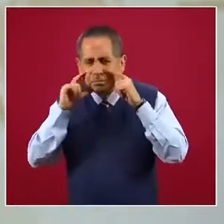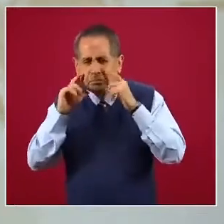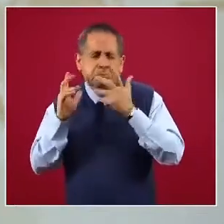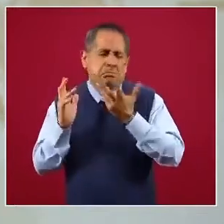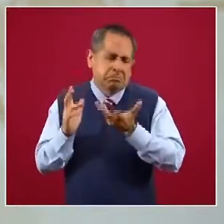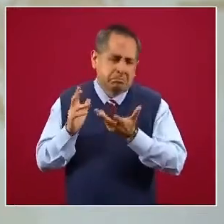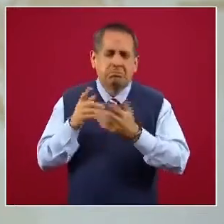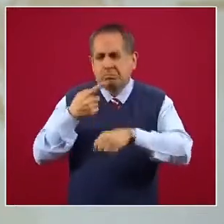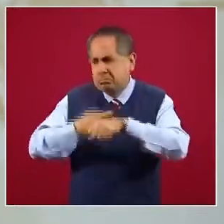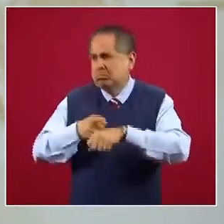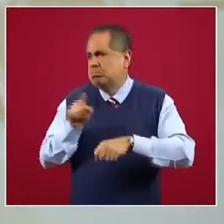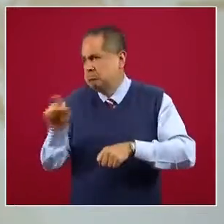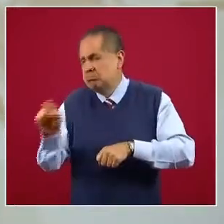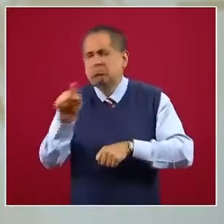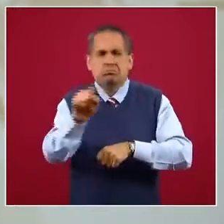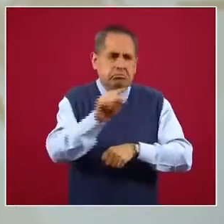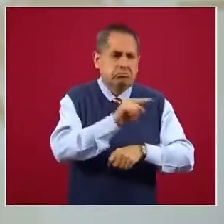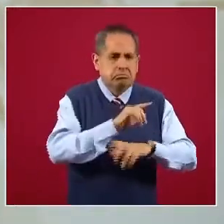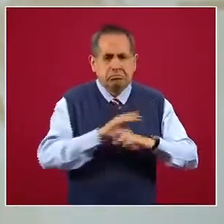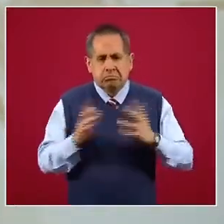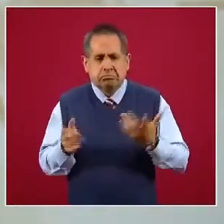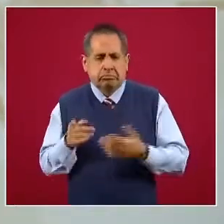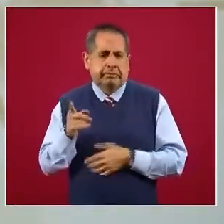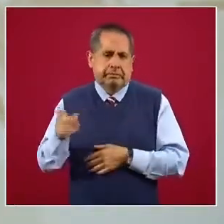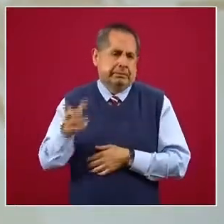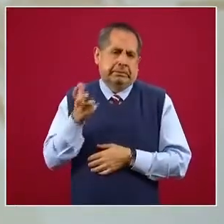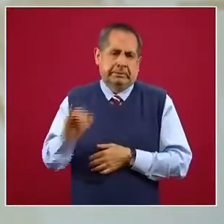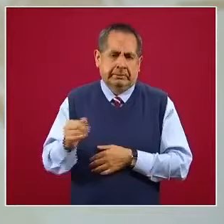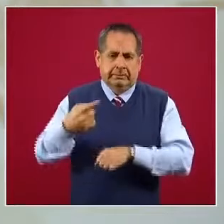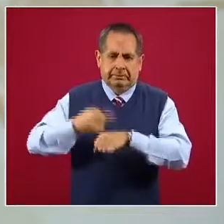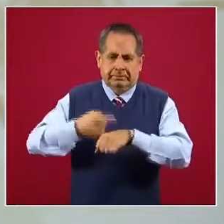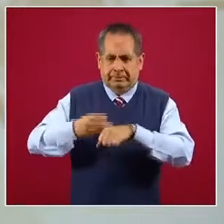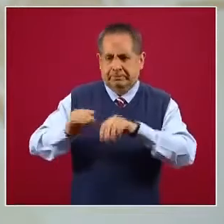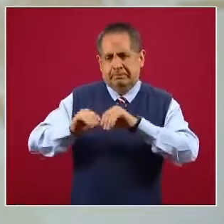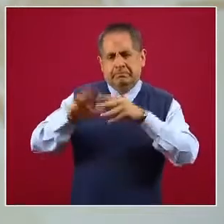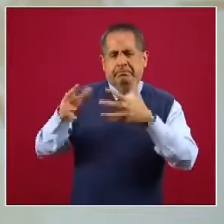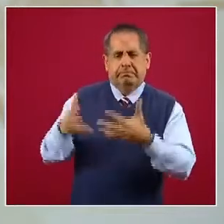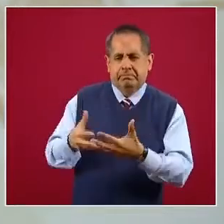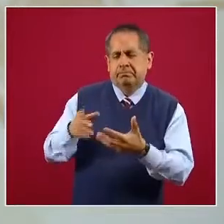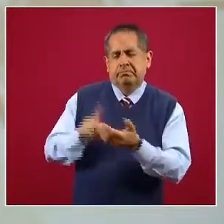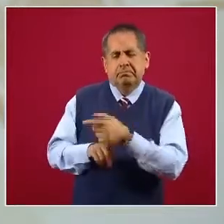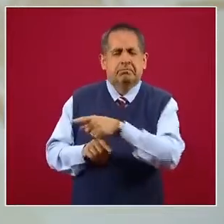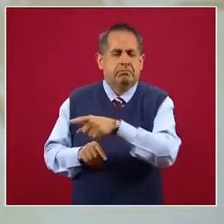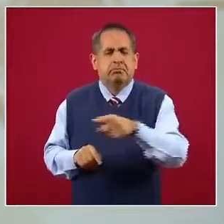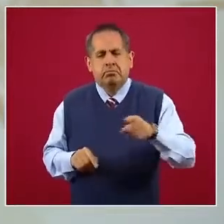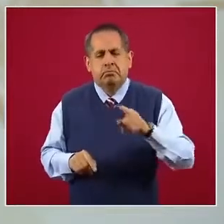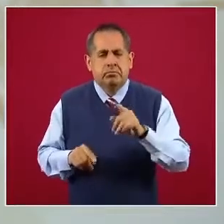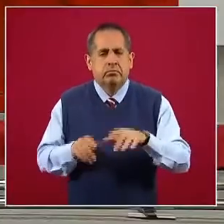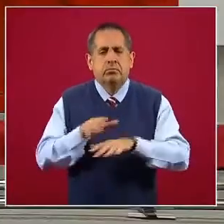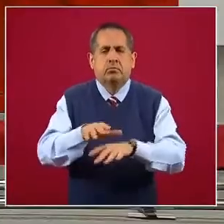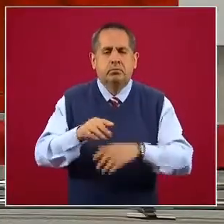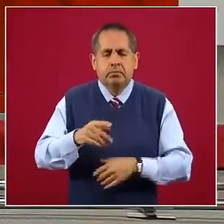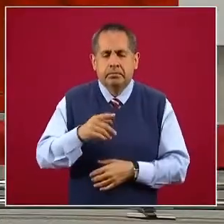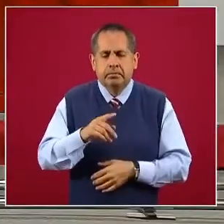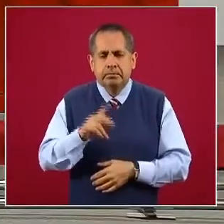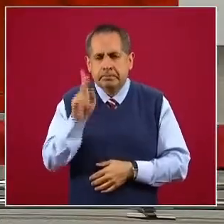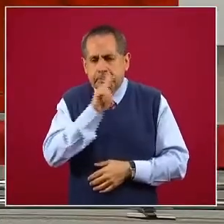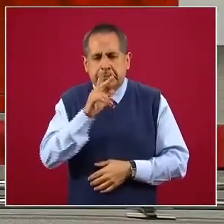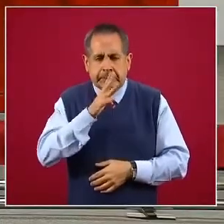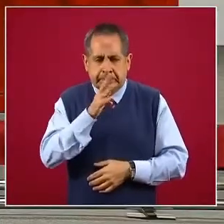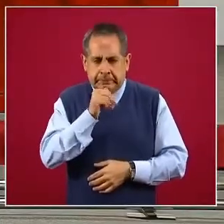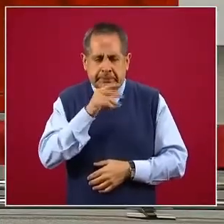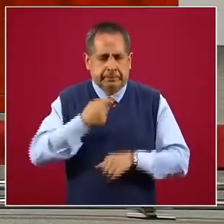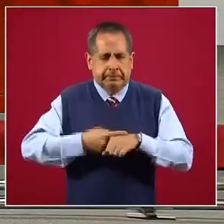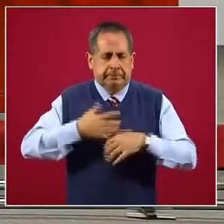de representar a las epidemias o a las pandemias de enfermedades respiratorias, y a lo largo del